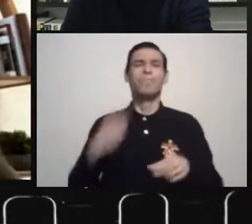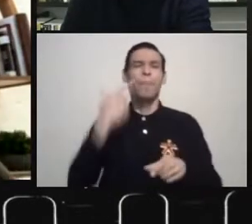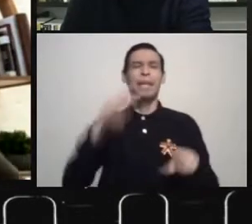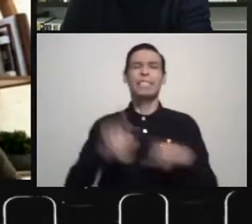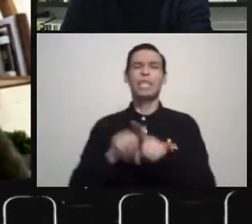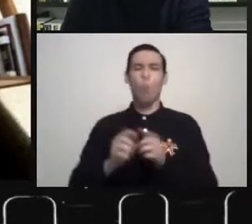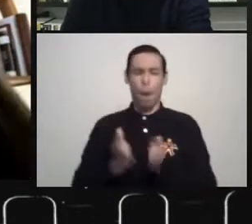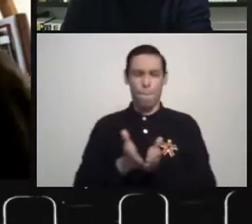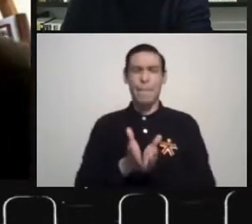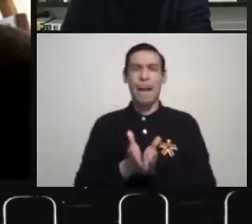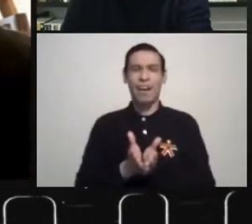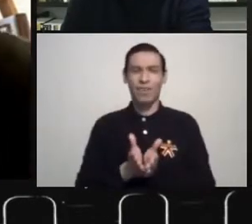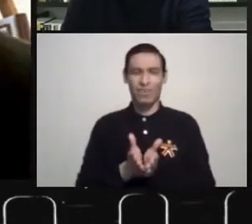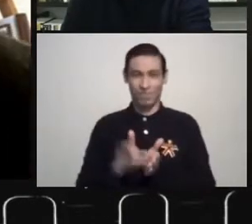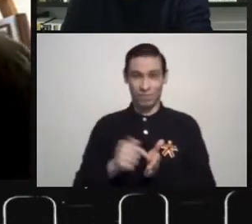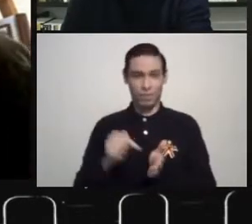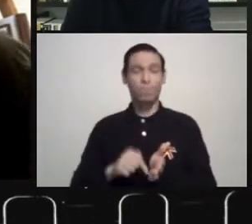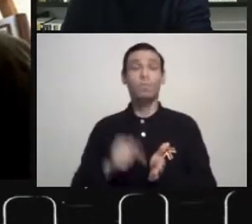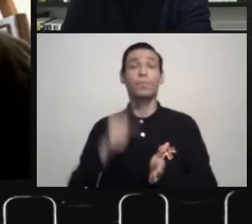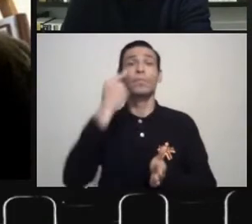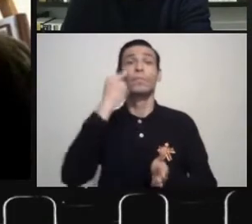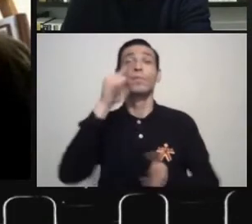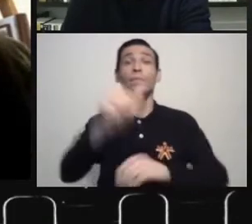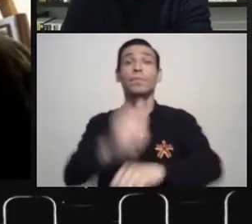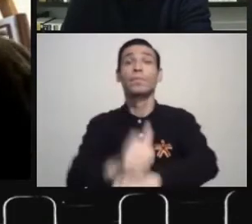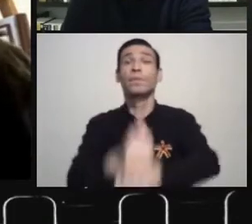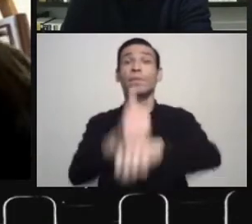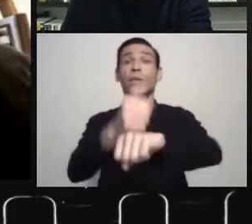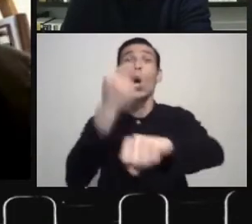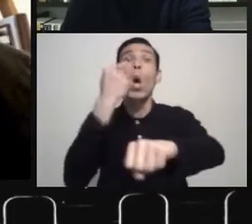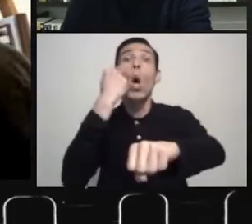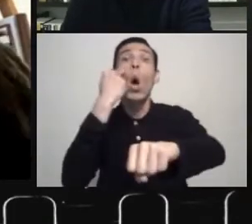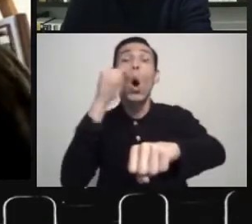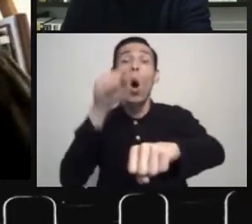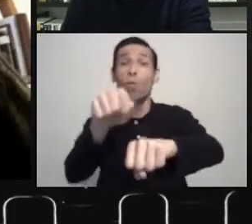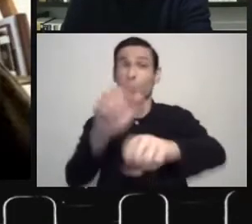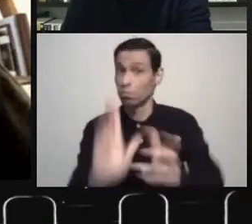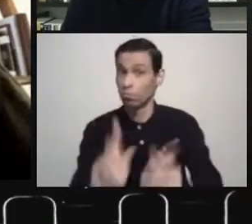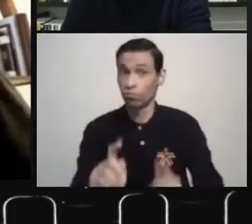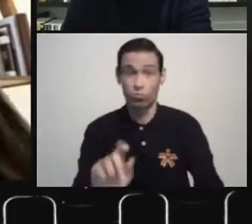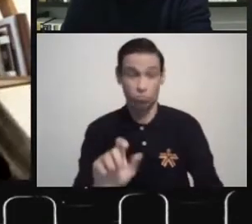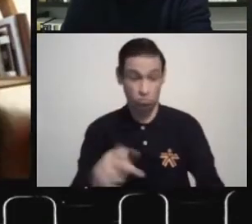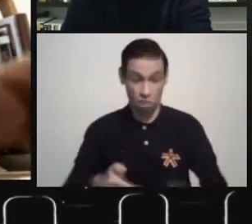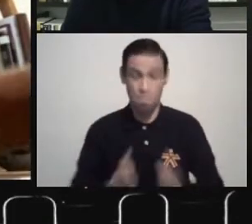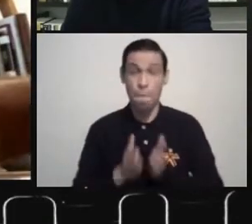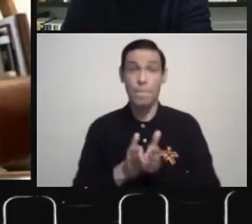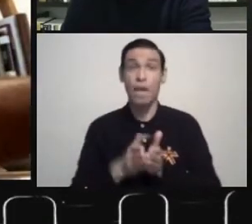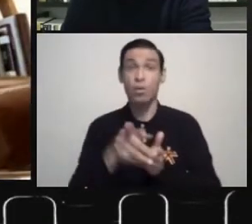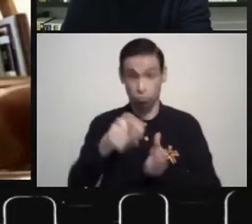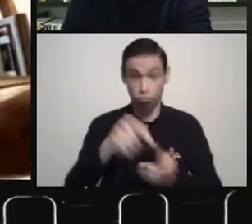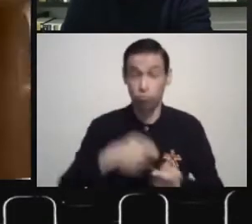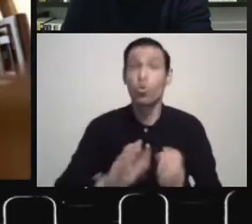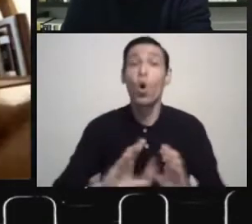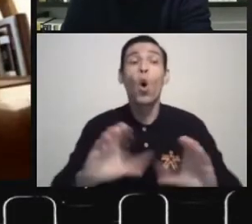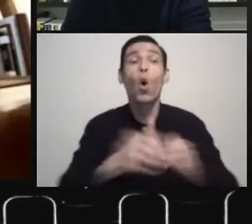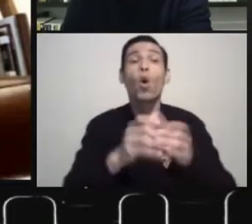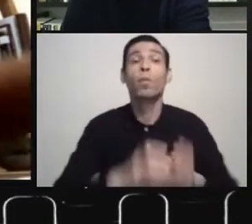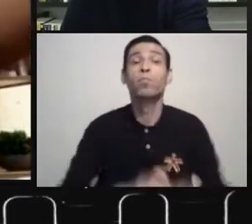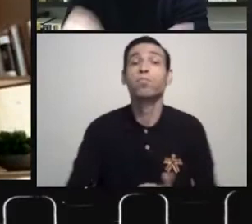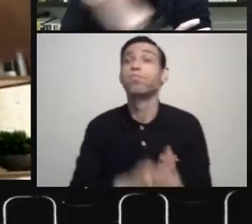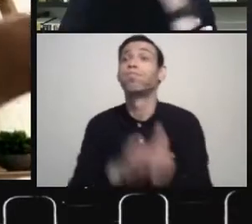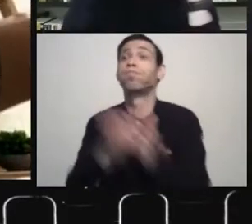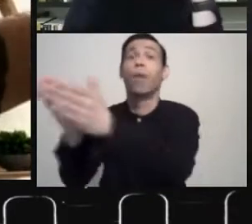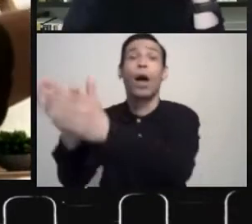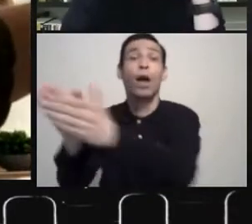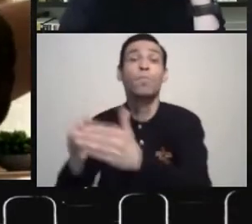equipo. Ándale, fíjate a ver si vas a llegar a Europa, hermano. De Buenaventura, Europa. Sí, se puede, espere. Me fui para el otro lado, no, me fui para el otro